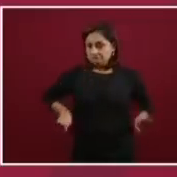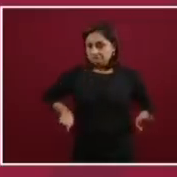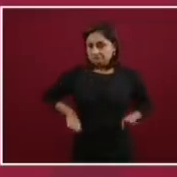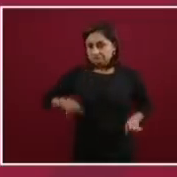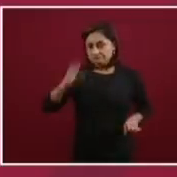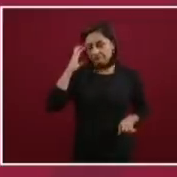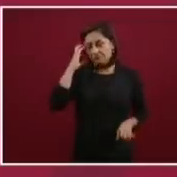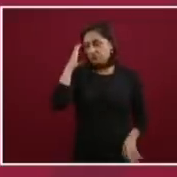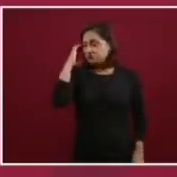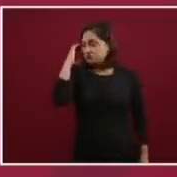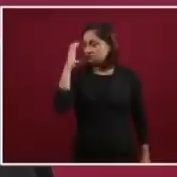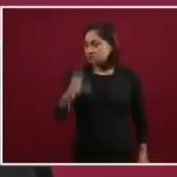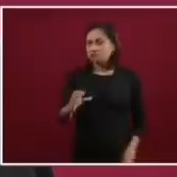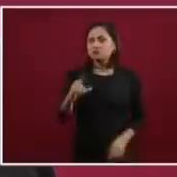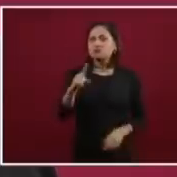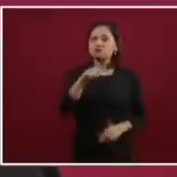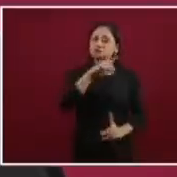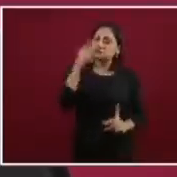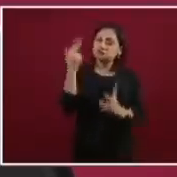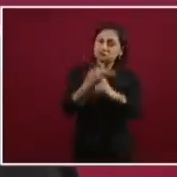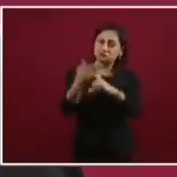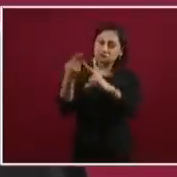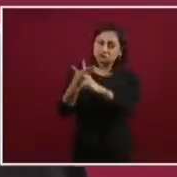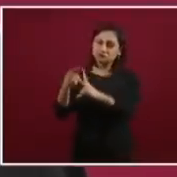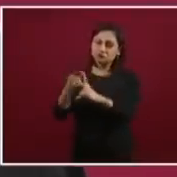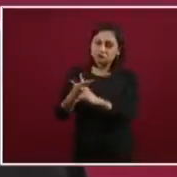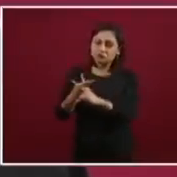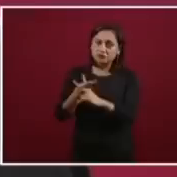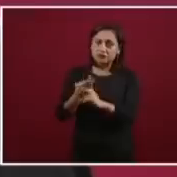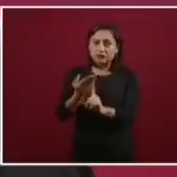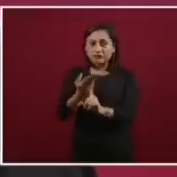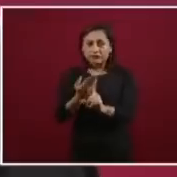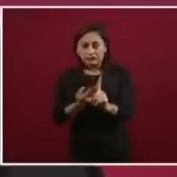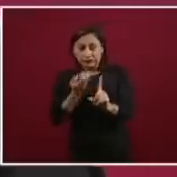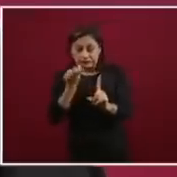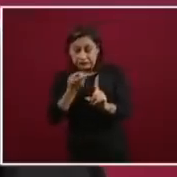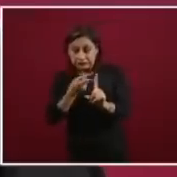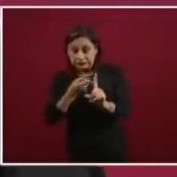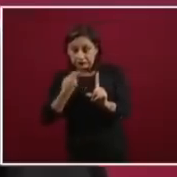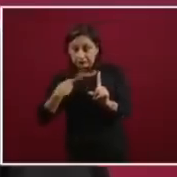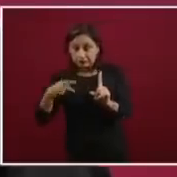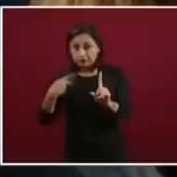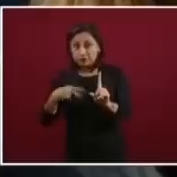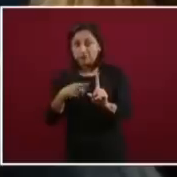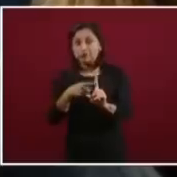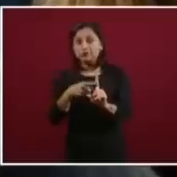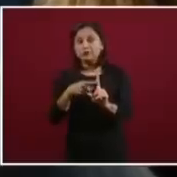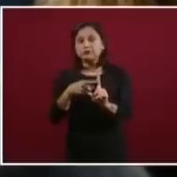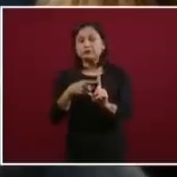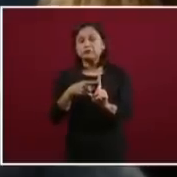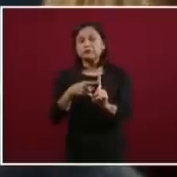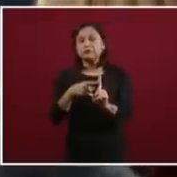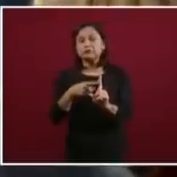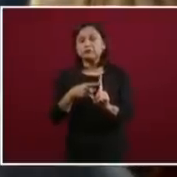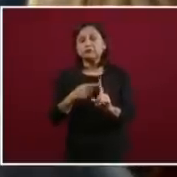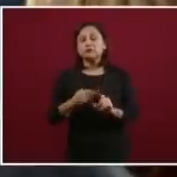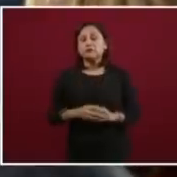de asesinatos por lo general son gentes